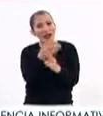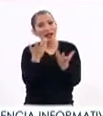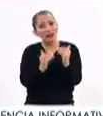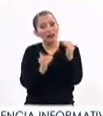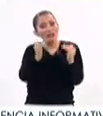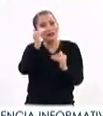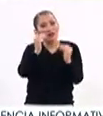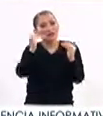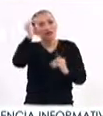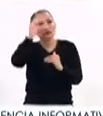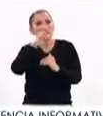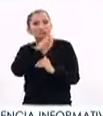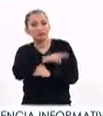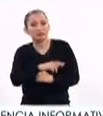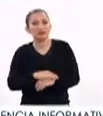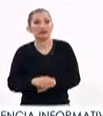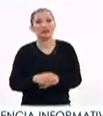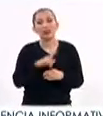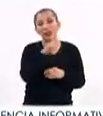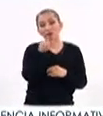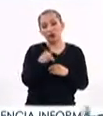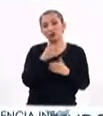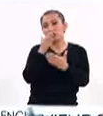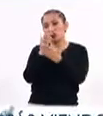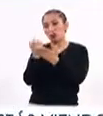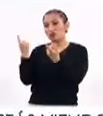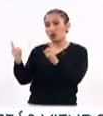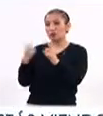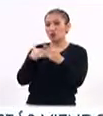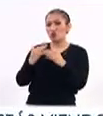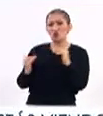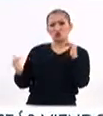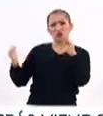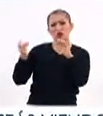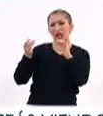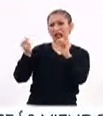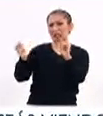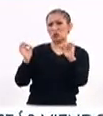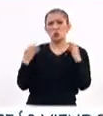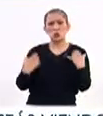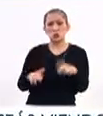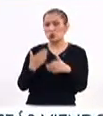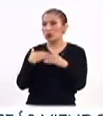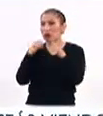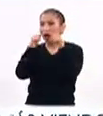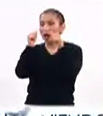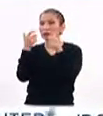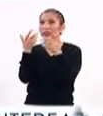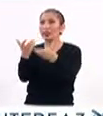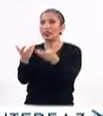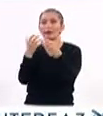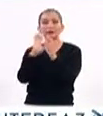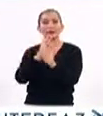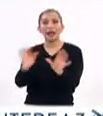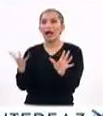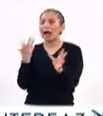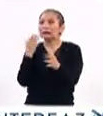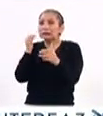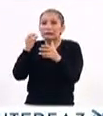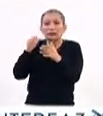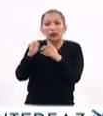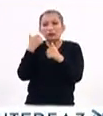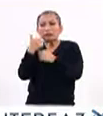el nivel suba automáticamente. Luego vas a conciertos de muy alta calidad y aspiras o ya estás un